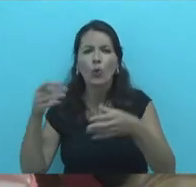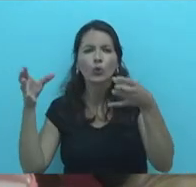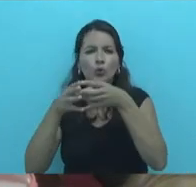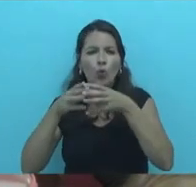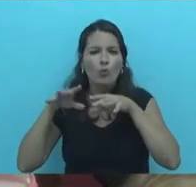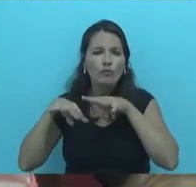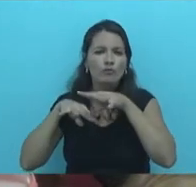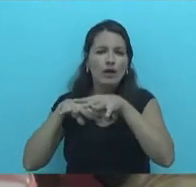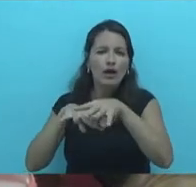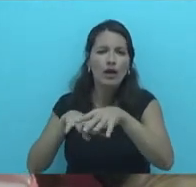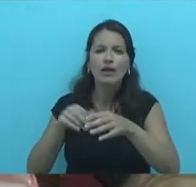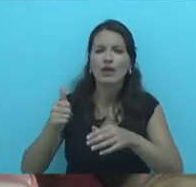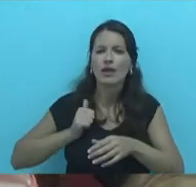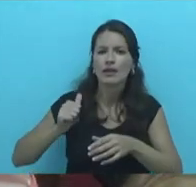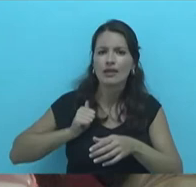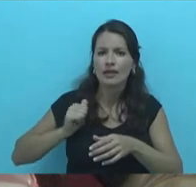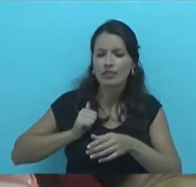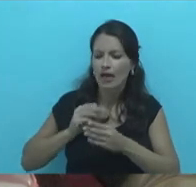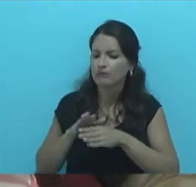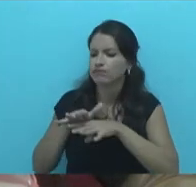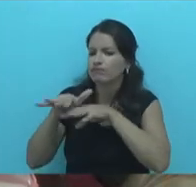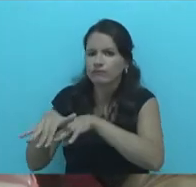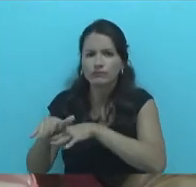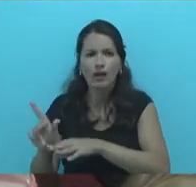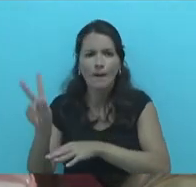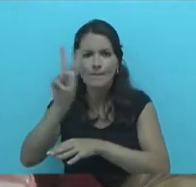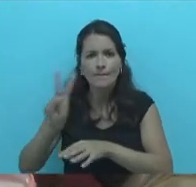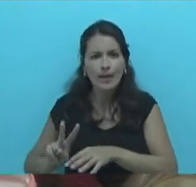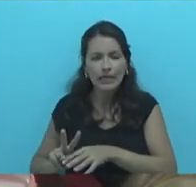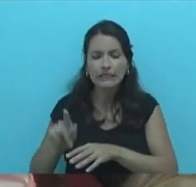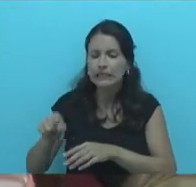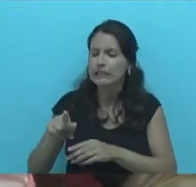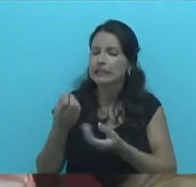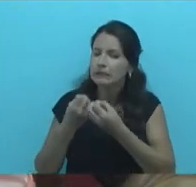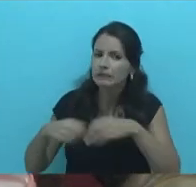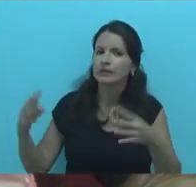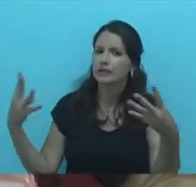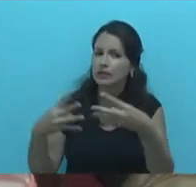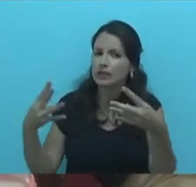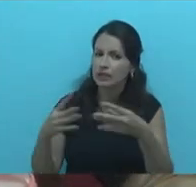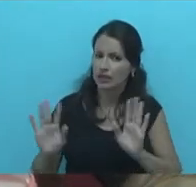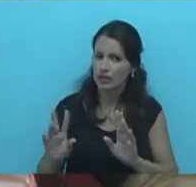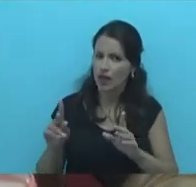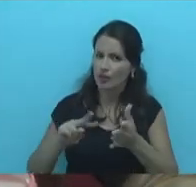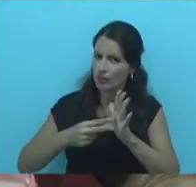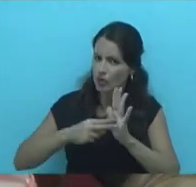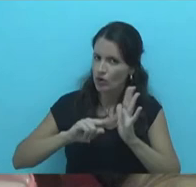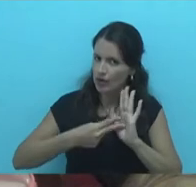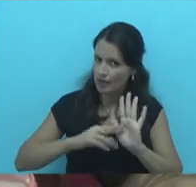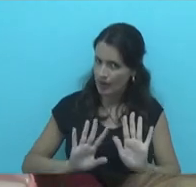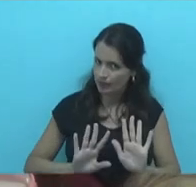del mundo. Yo quería hacer esta manifestación, señor presidente, en primer lugar